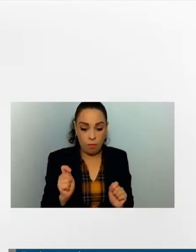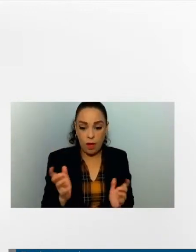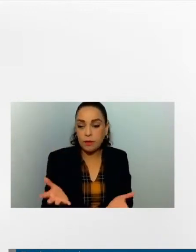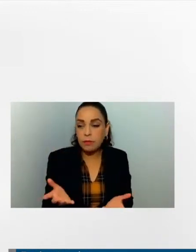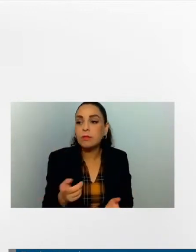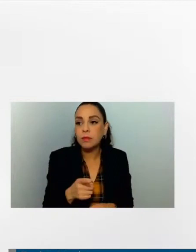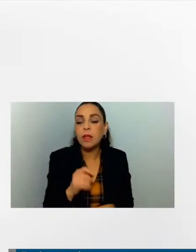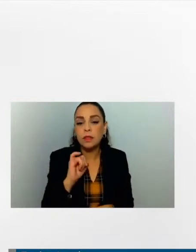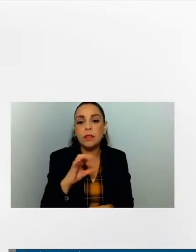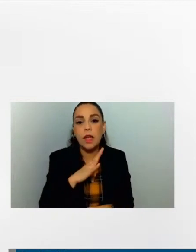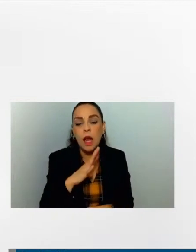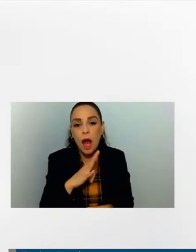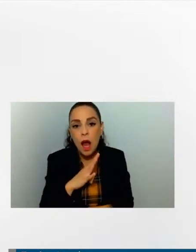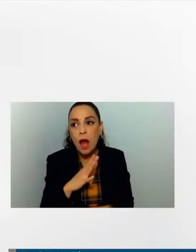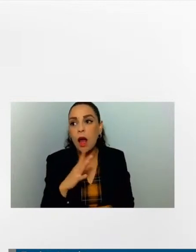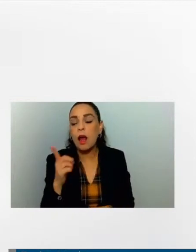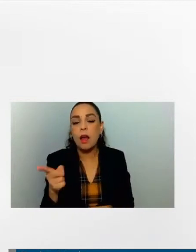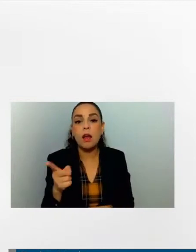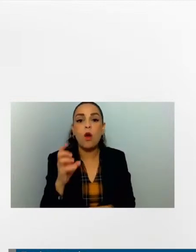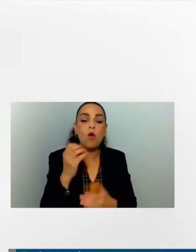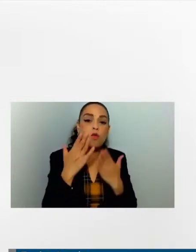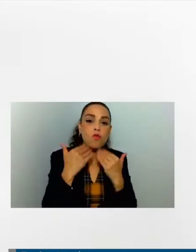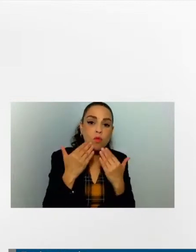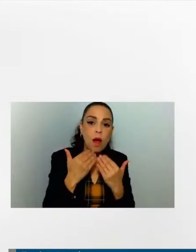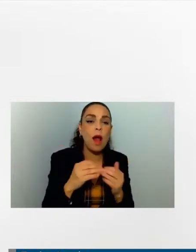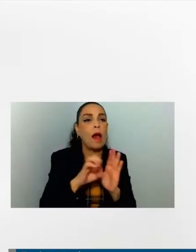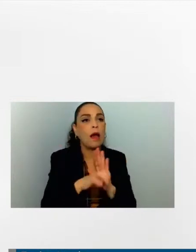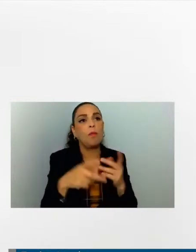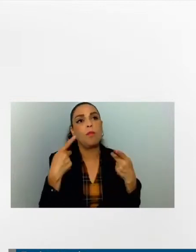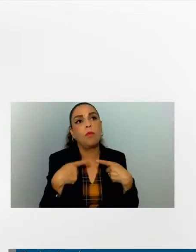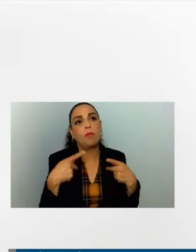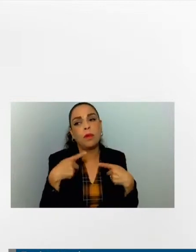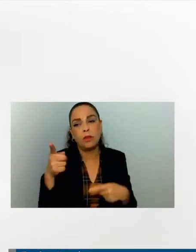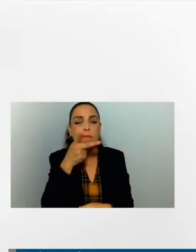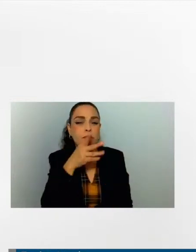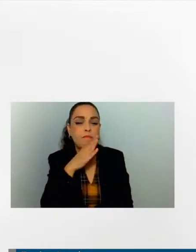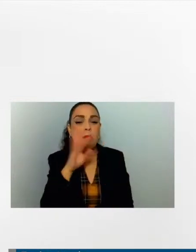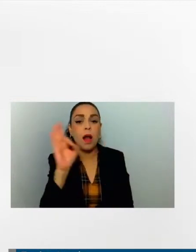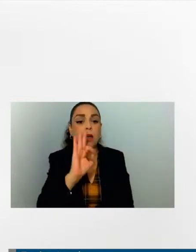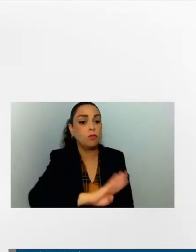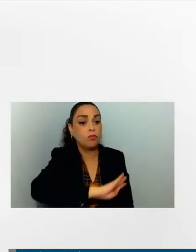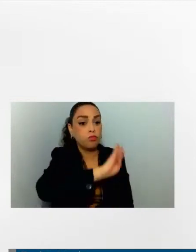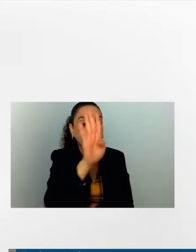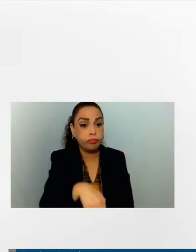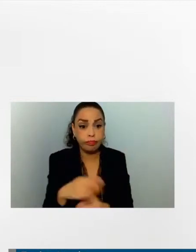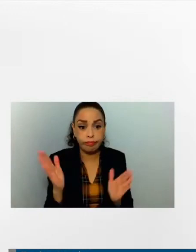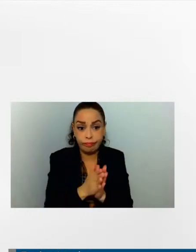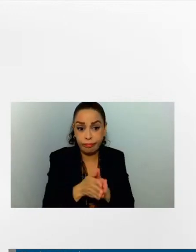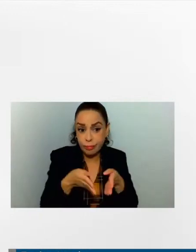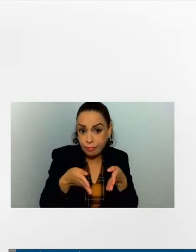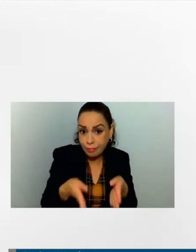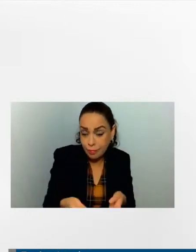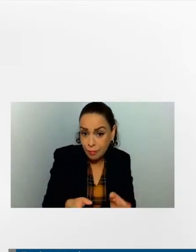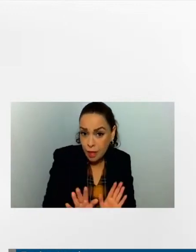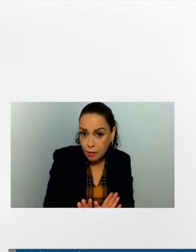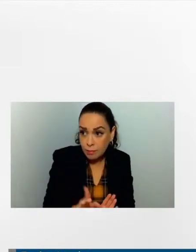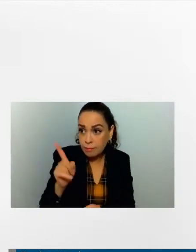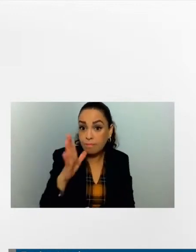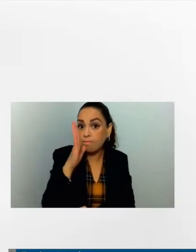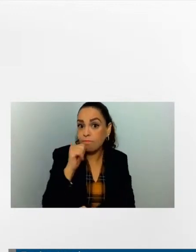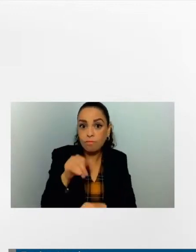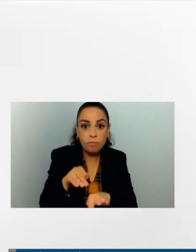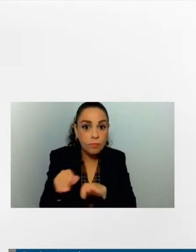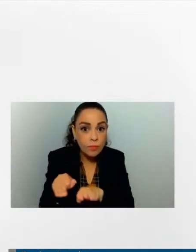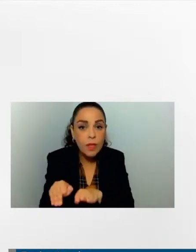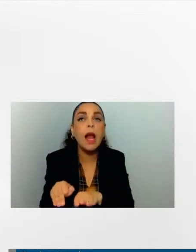de personas desaparecidas, personas que fallecieron, o personas que están inhabilitadas para trabajar, ¿no? Entonces